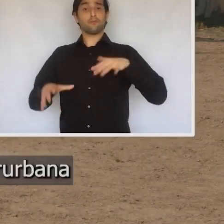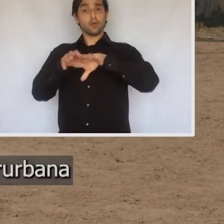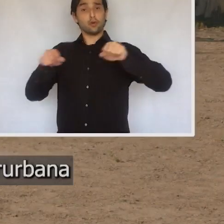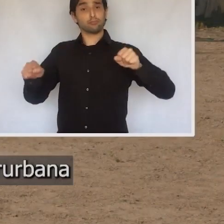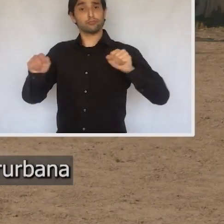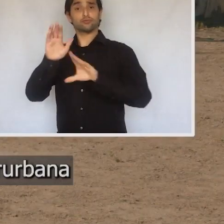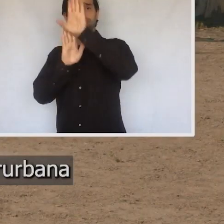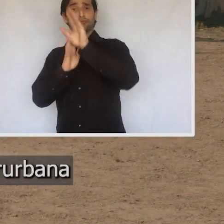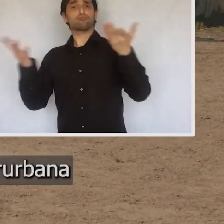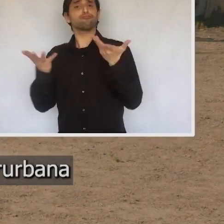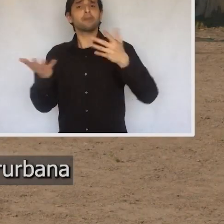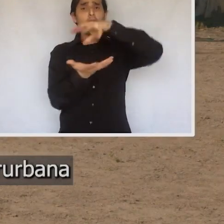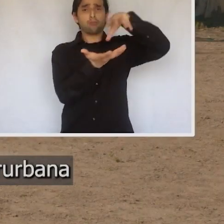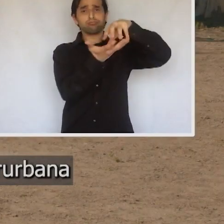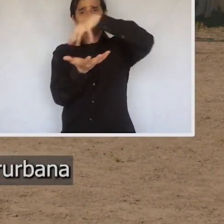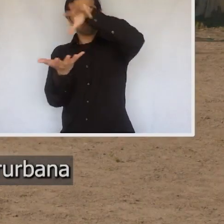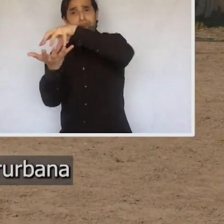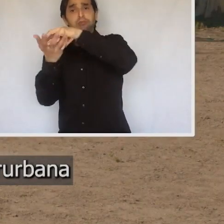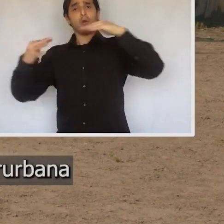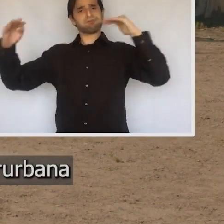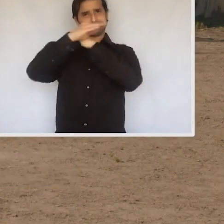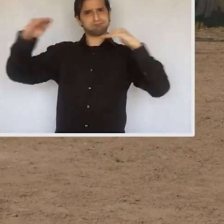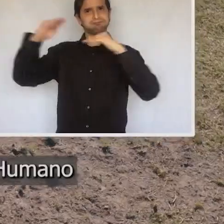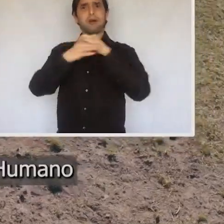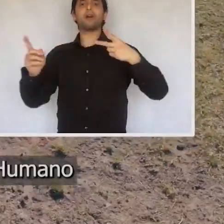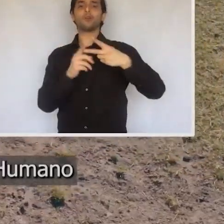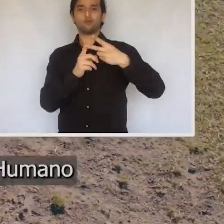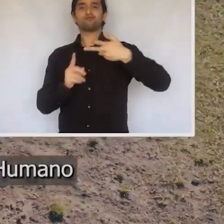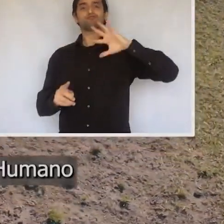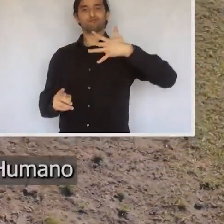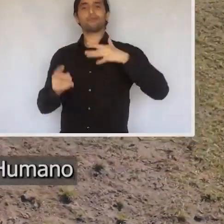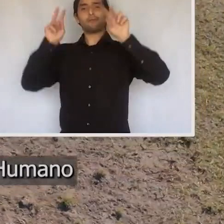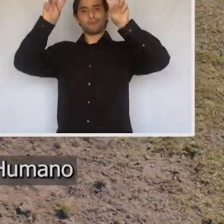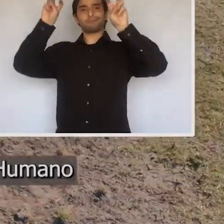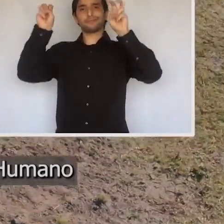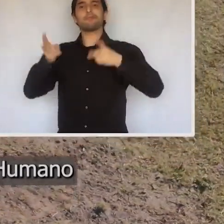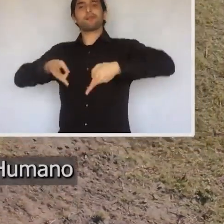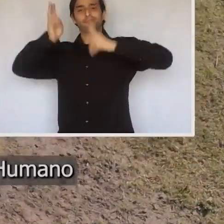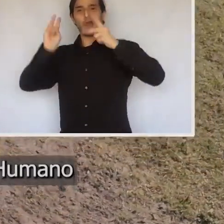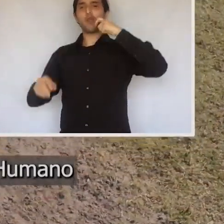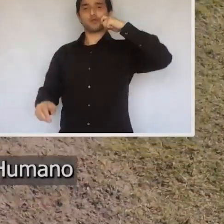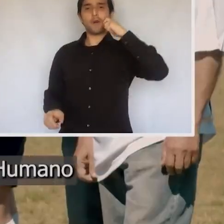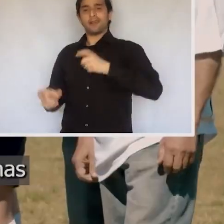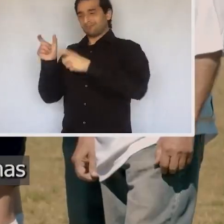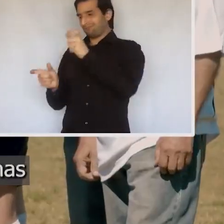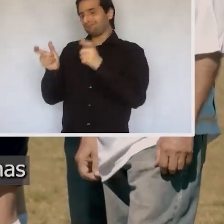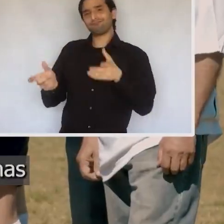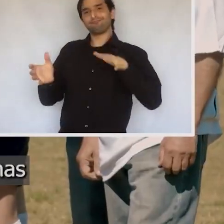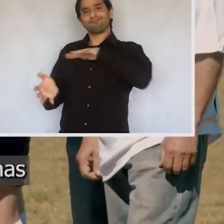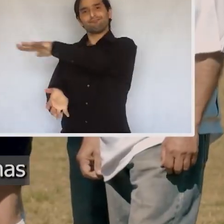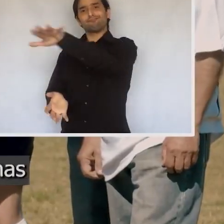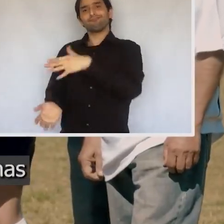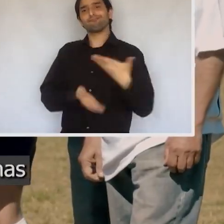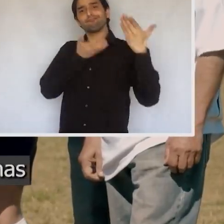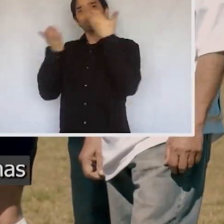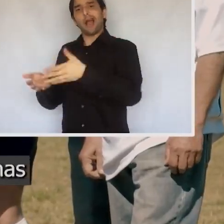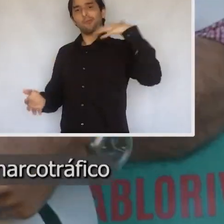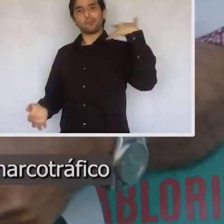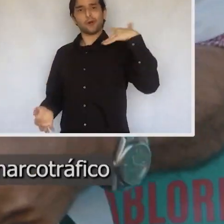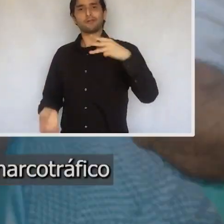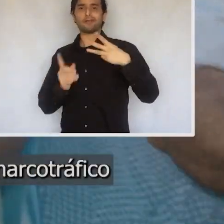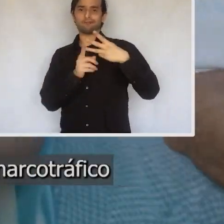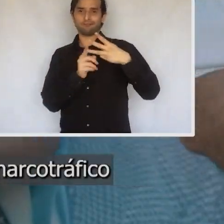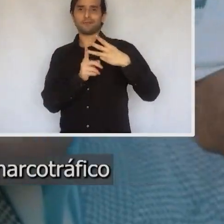Mi compromiso, mejorar la conectividad interurbana. 2, que el agua sea declarada un derecho humano para que tenga prioridad para las